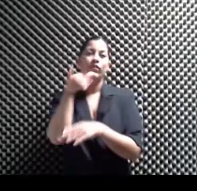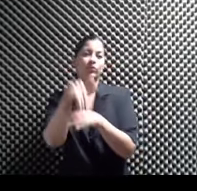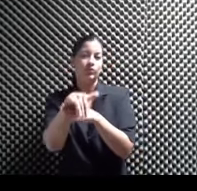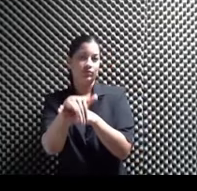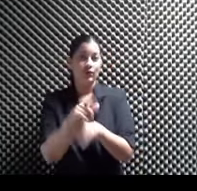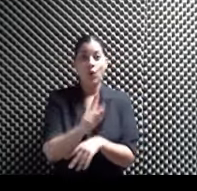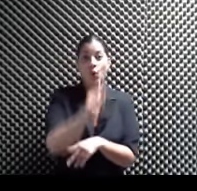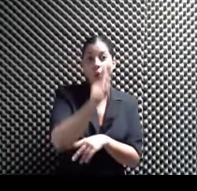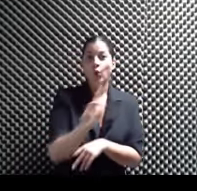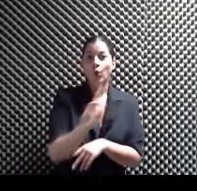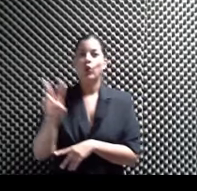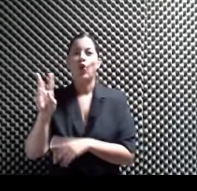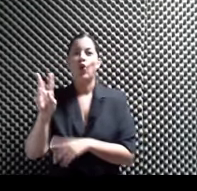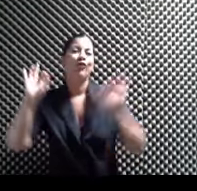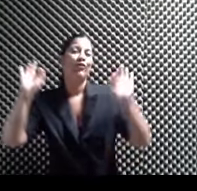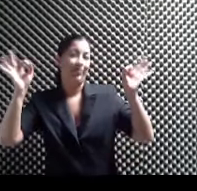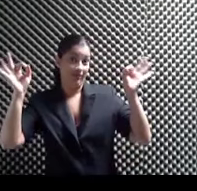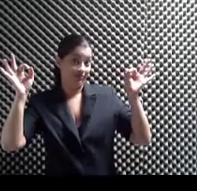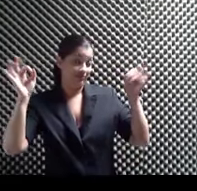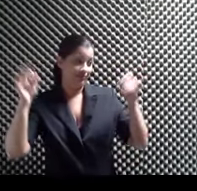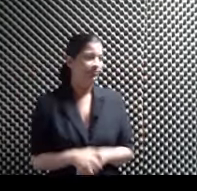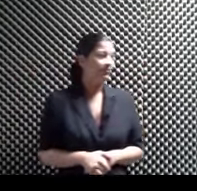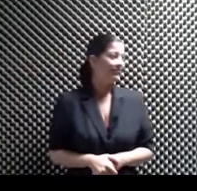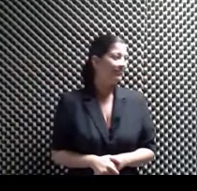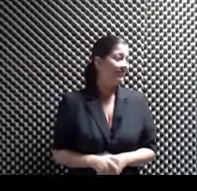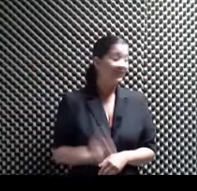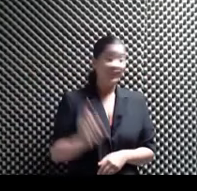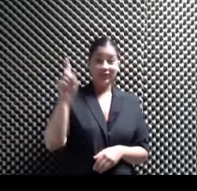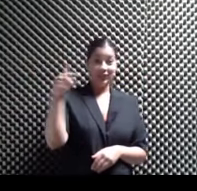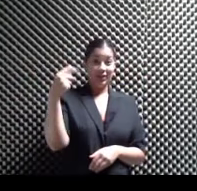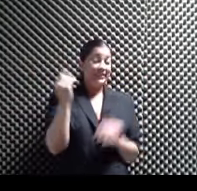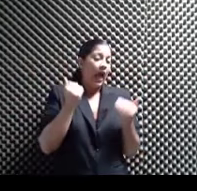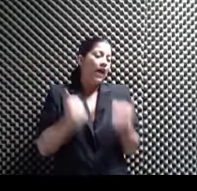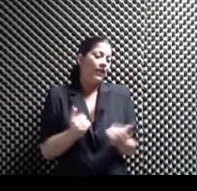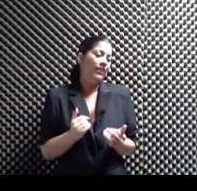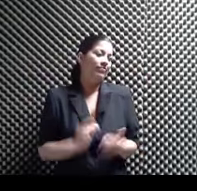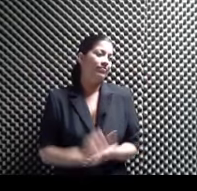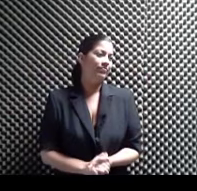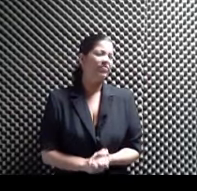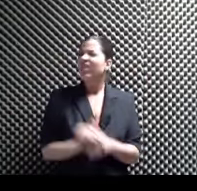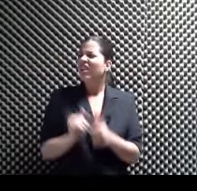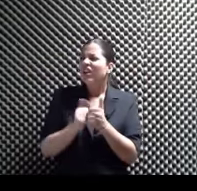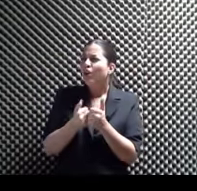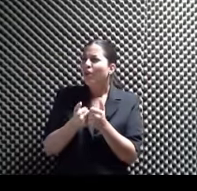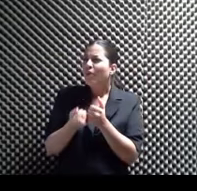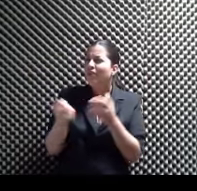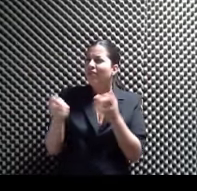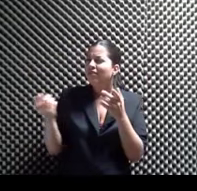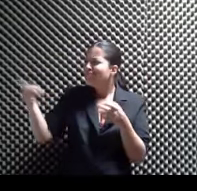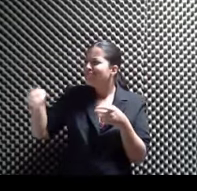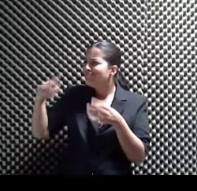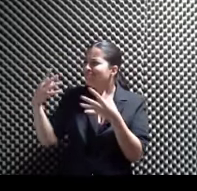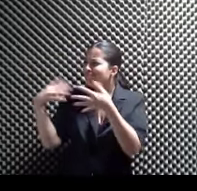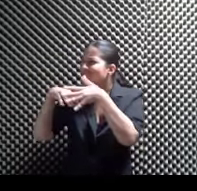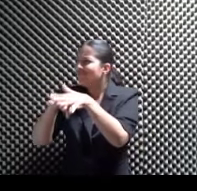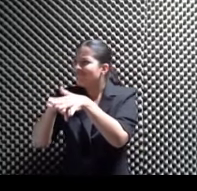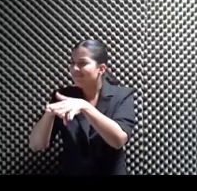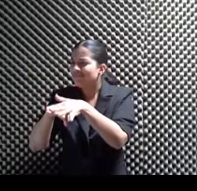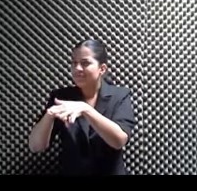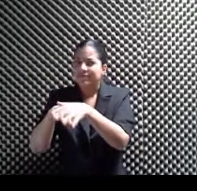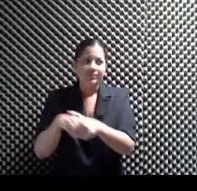el 2 El 1 y el 2 de febrero ¿Cómo se da Solamente por ahora Este junte Y cómo este junte Busca una opción